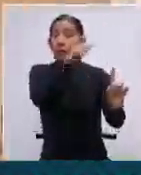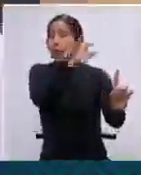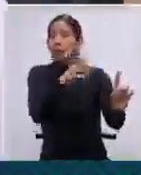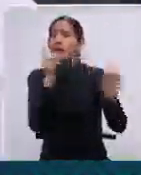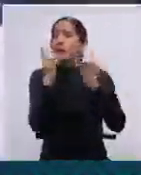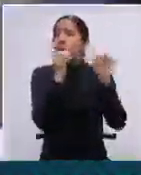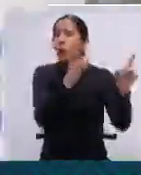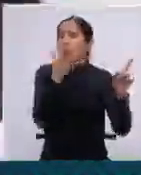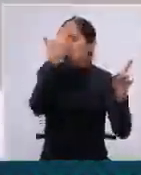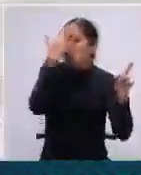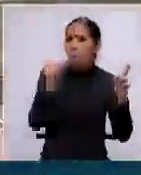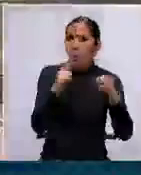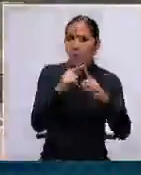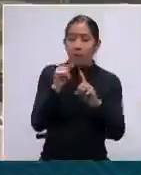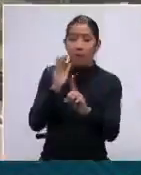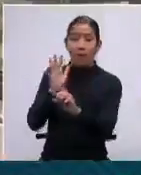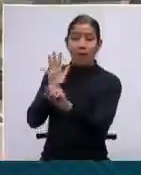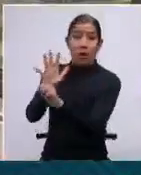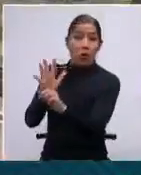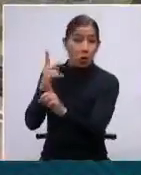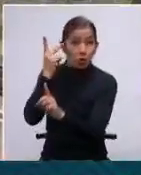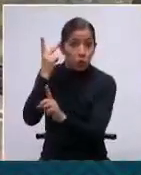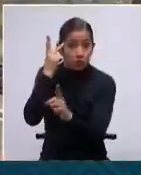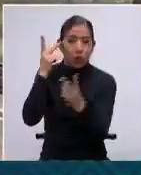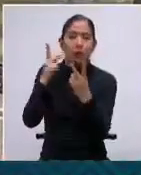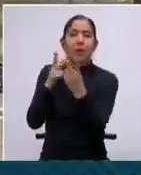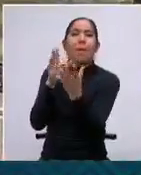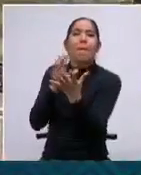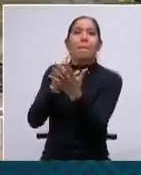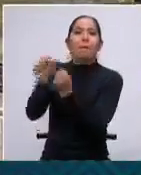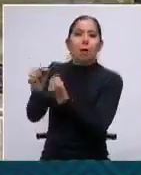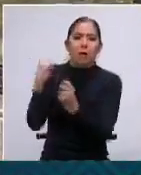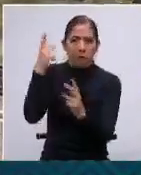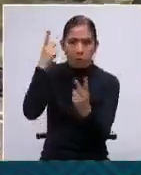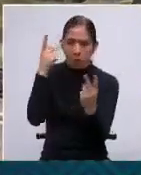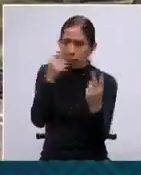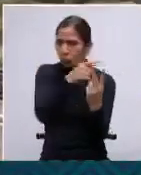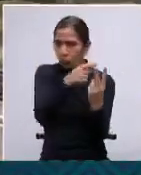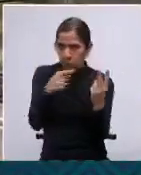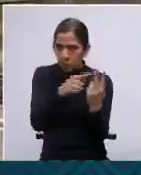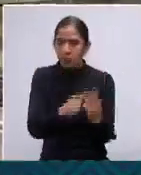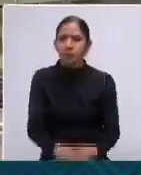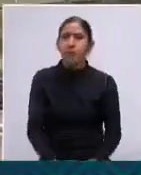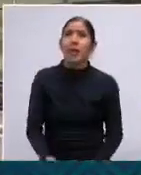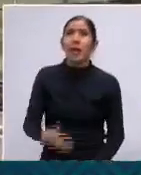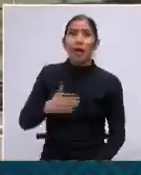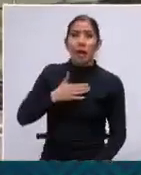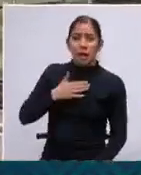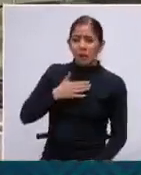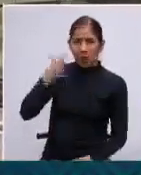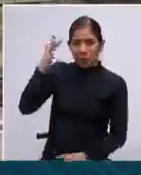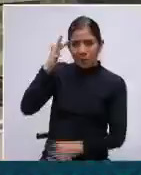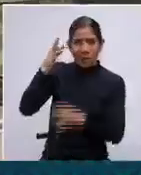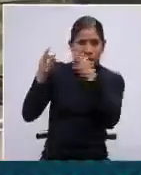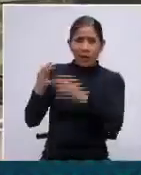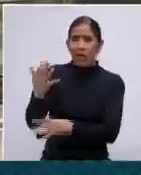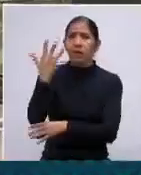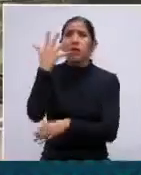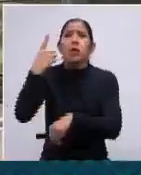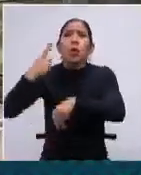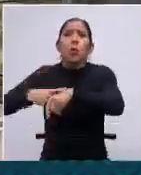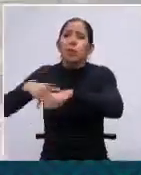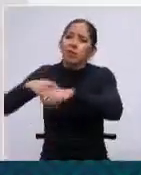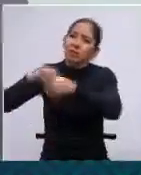de acoso y violencia política. Me han cambiado 5 fiscales, me han cambiado 2 investigadores, por eso que se viene retrasando